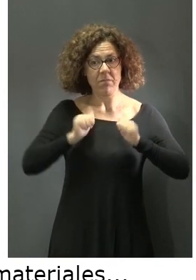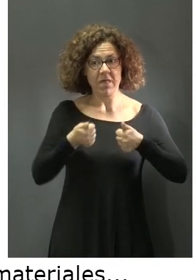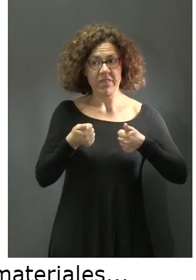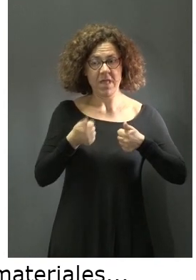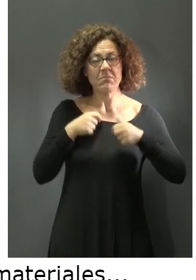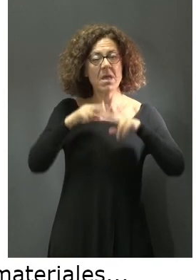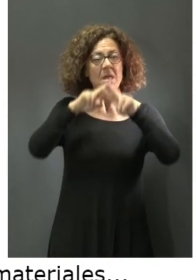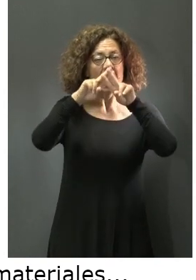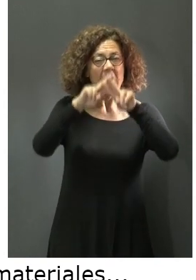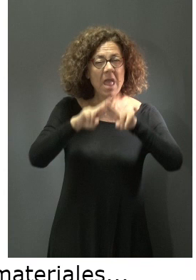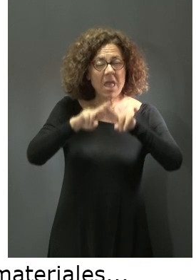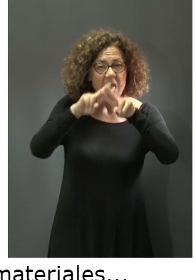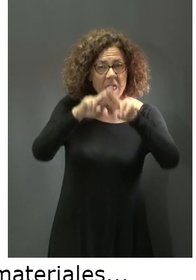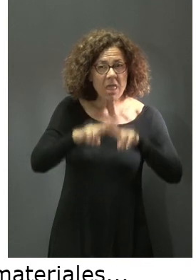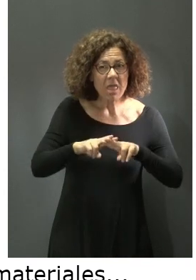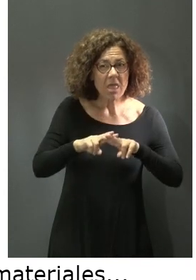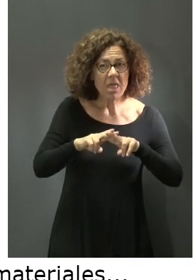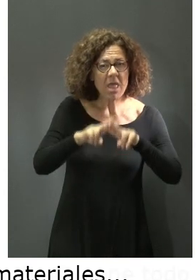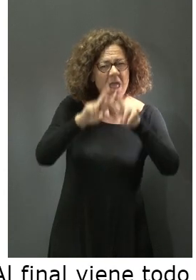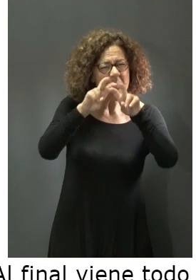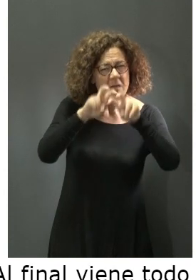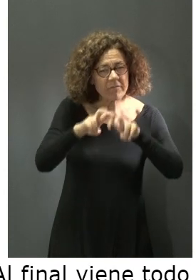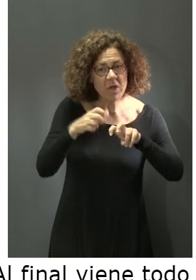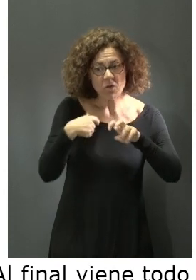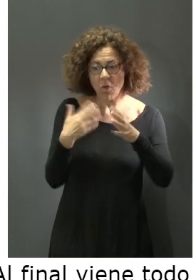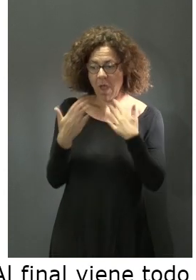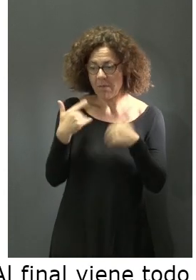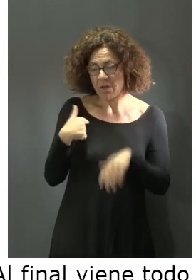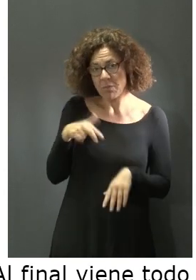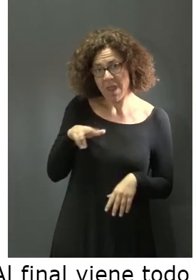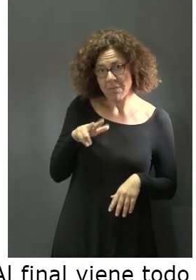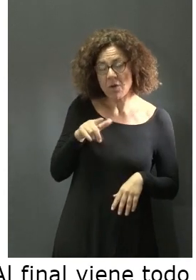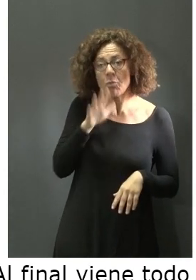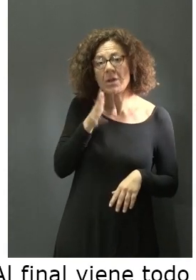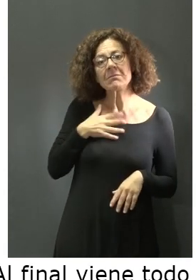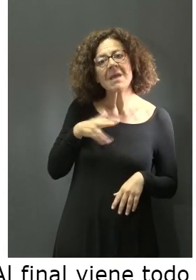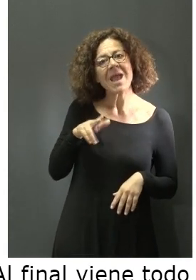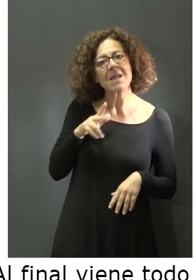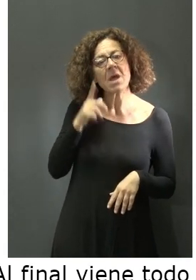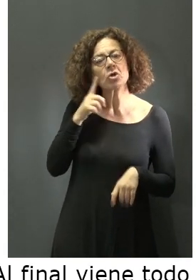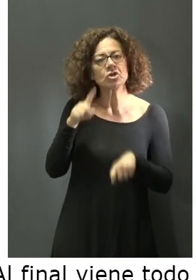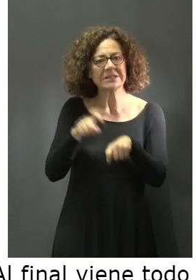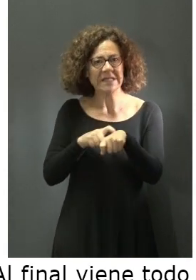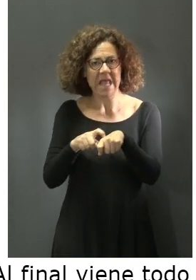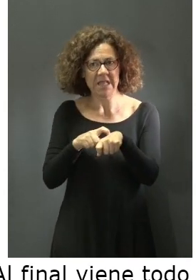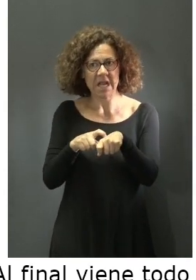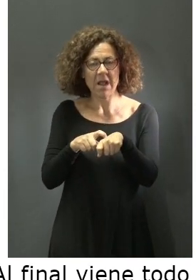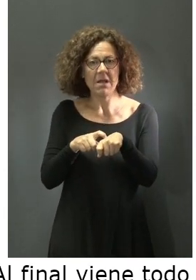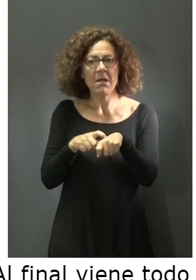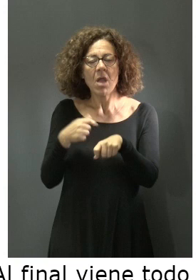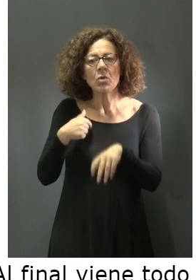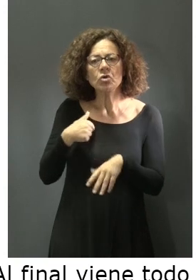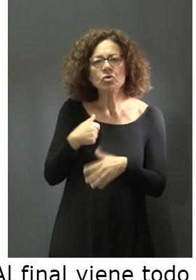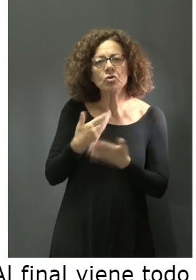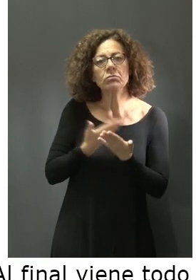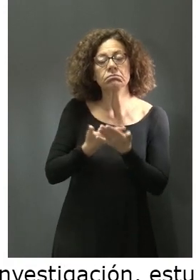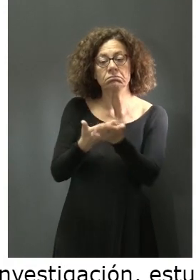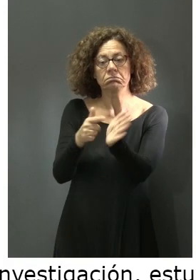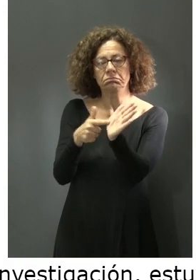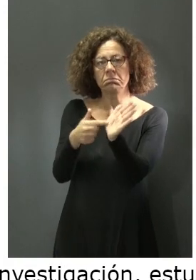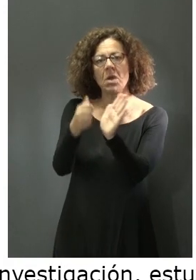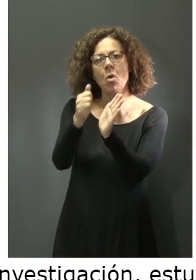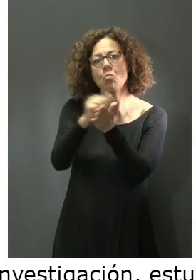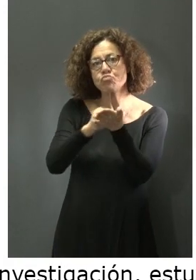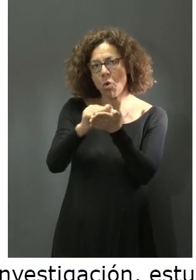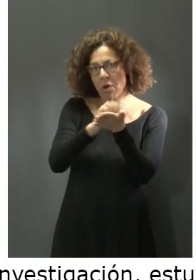la investigación, estuve hablando con mi hermano, porque mi hermano es psiquiatra, y claro, cuando yo le pasé un borrador de lo